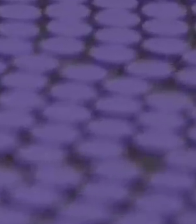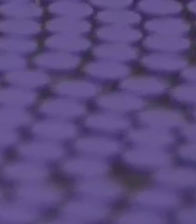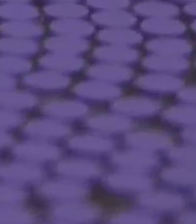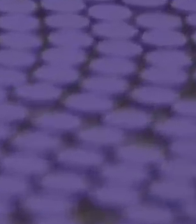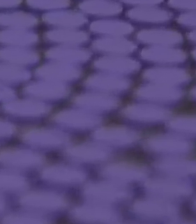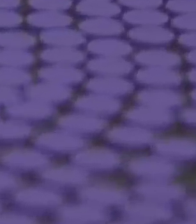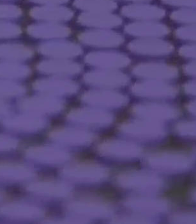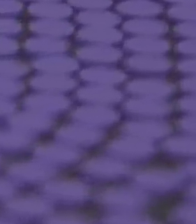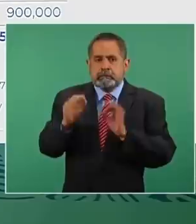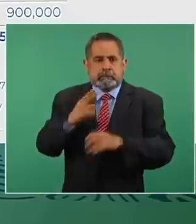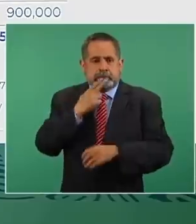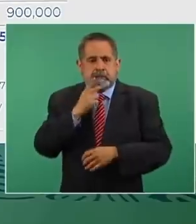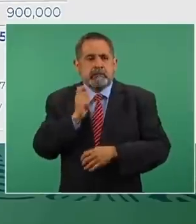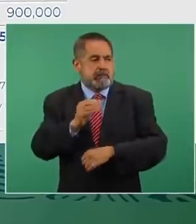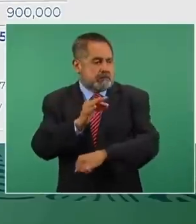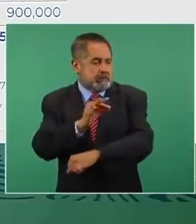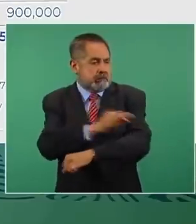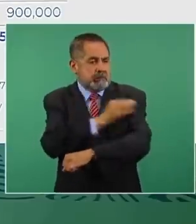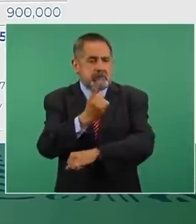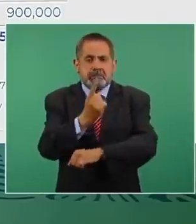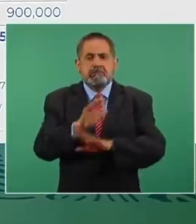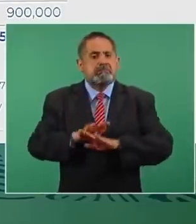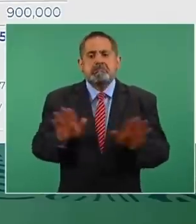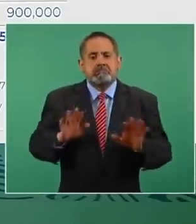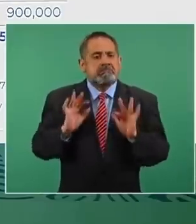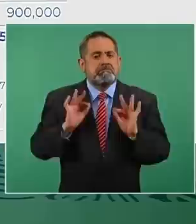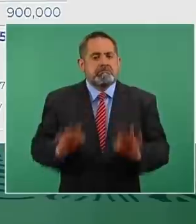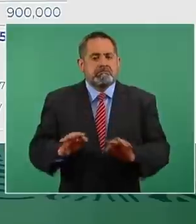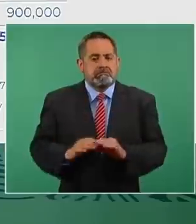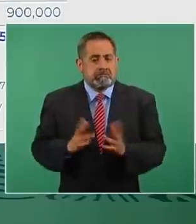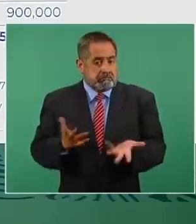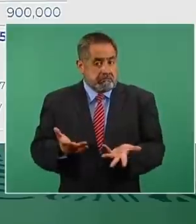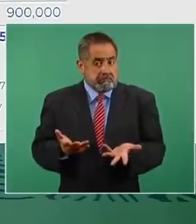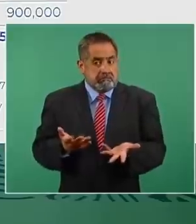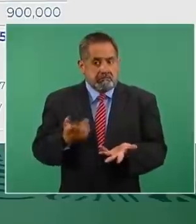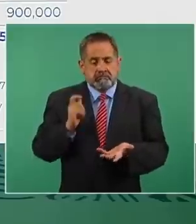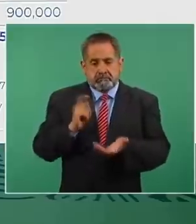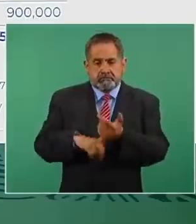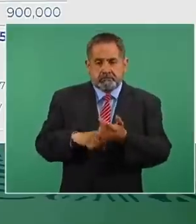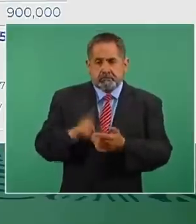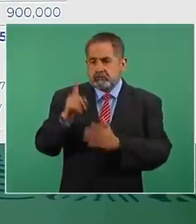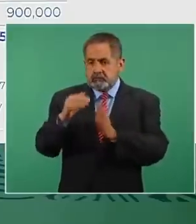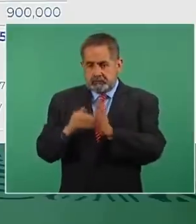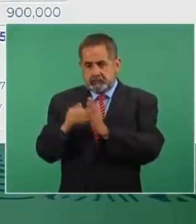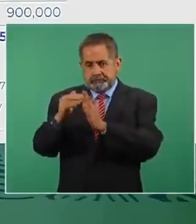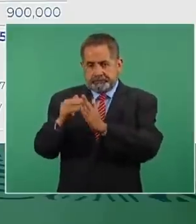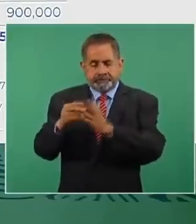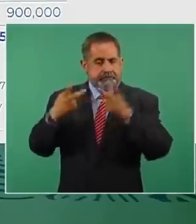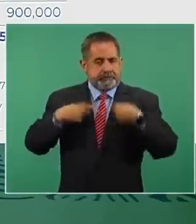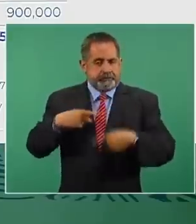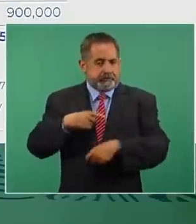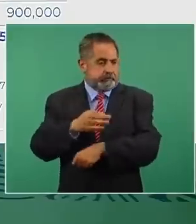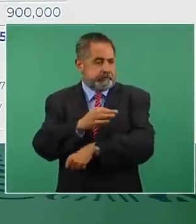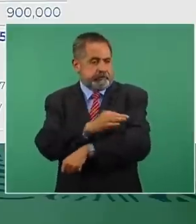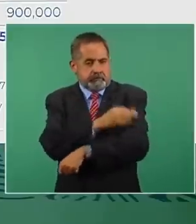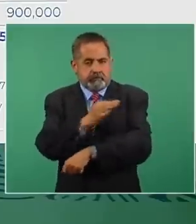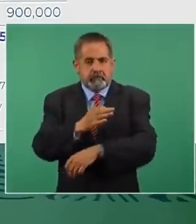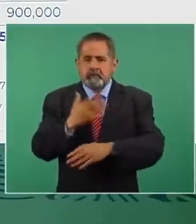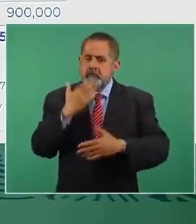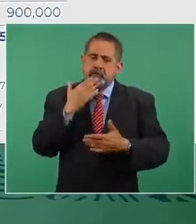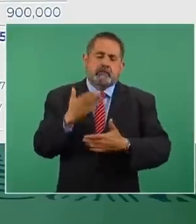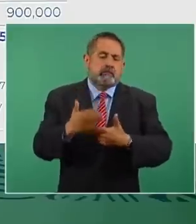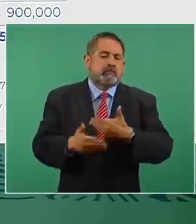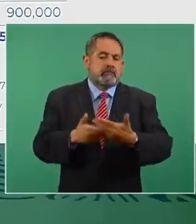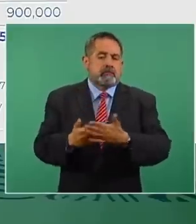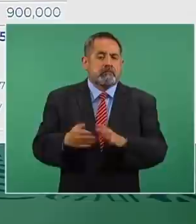ventaja, que es una sola dosis, no son dos. Entonces, cuando se ponga el millón, pues ya hubo seguramente, les podrá